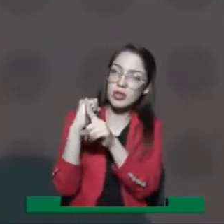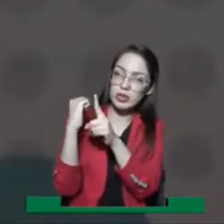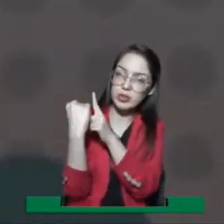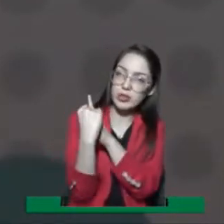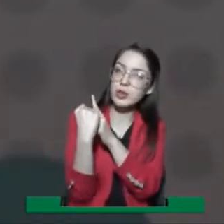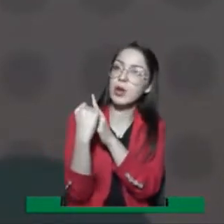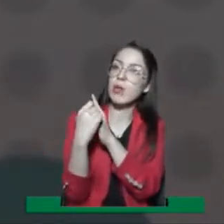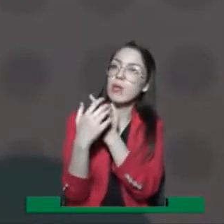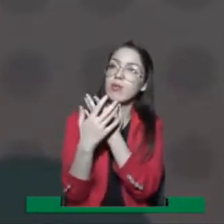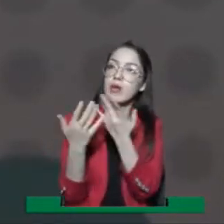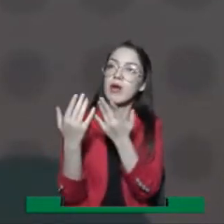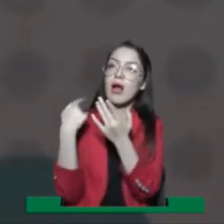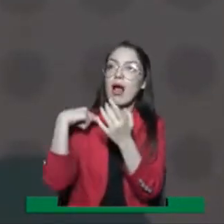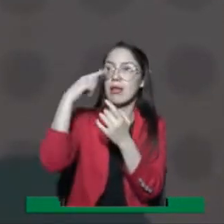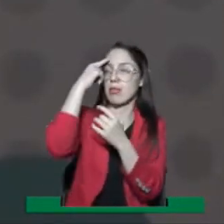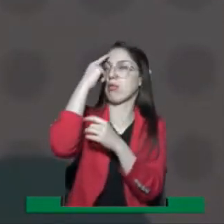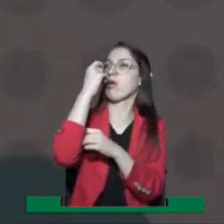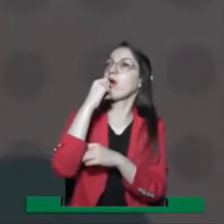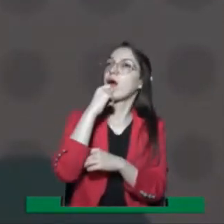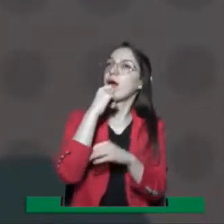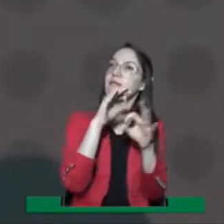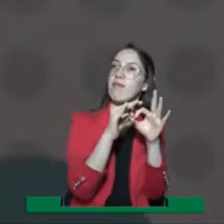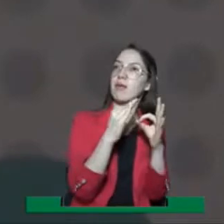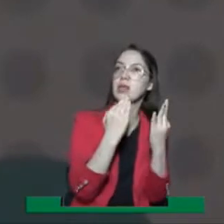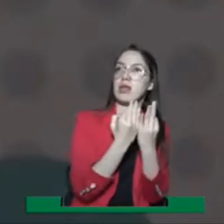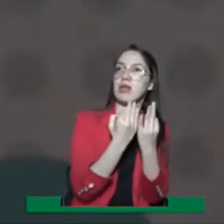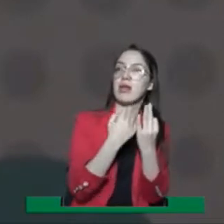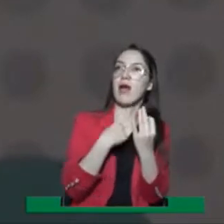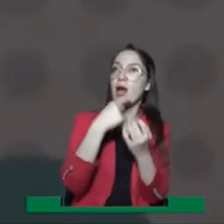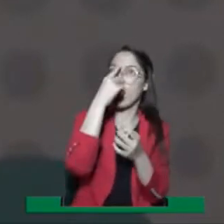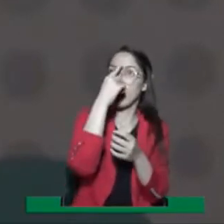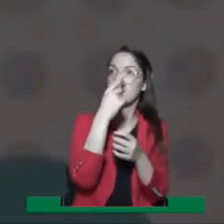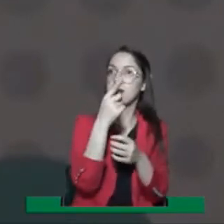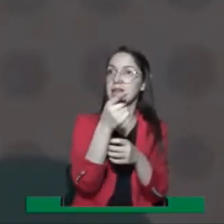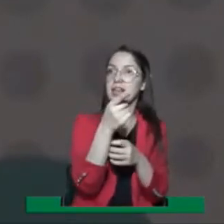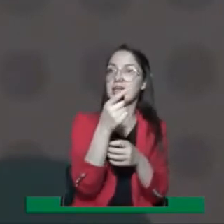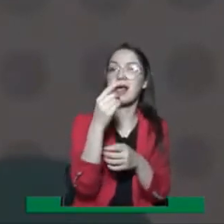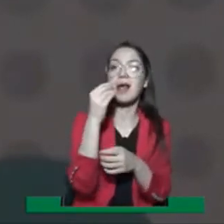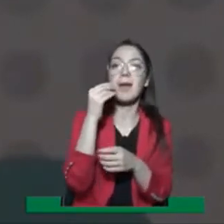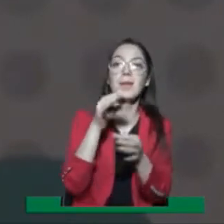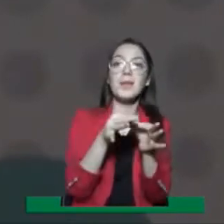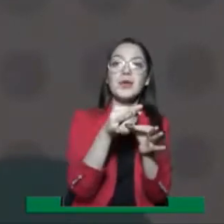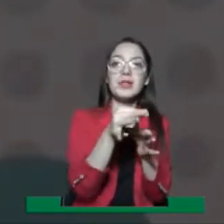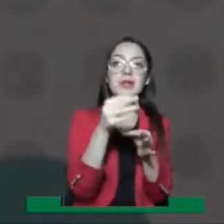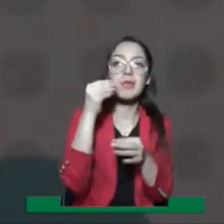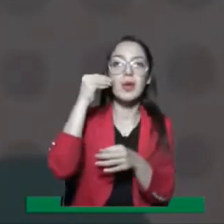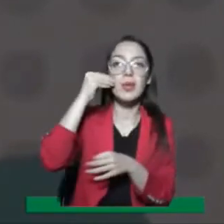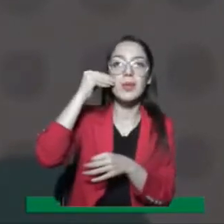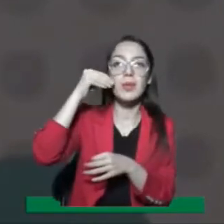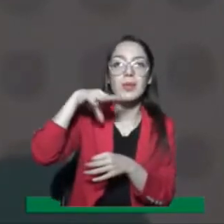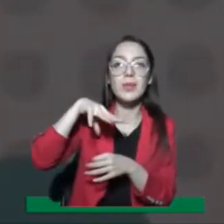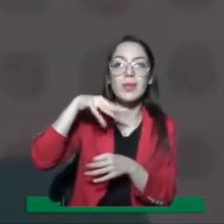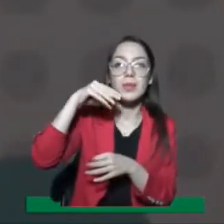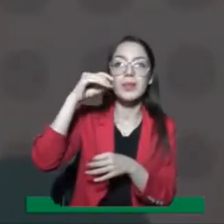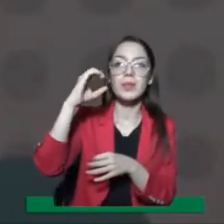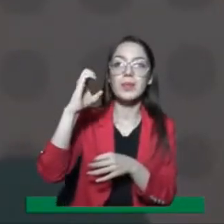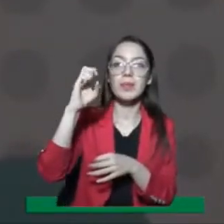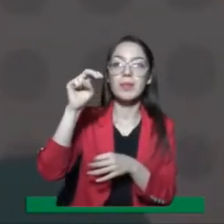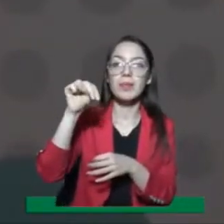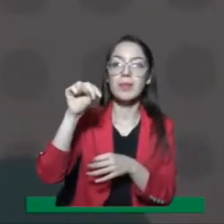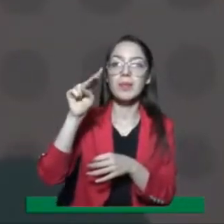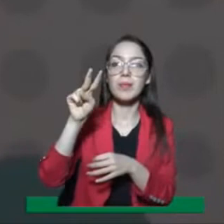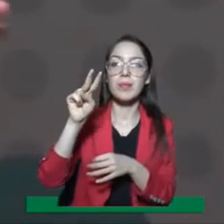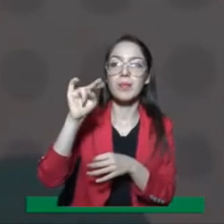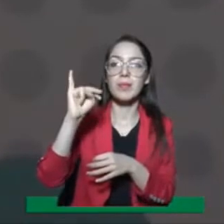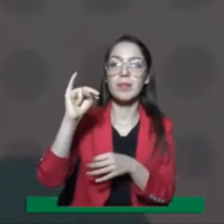una propuesta familiar en el municipio de envigado y nuestro amor por el campo teníamos una